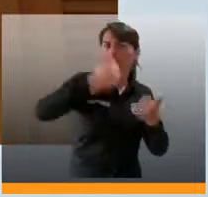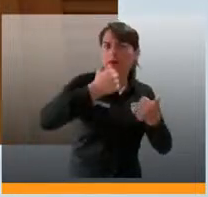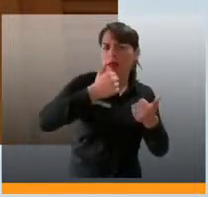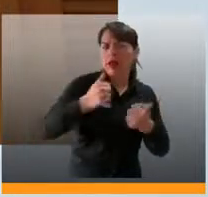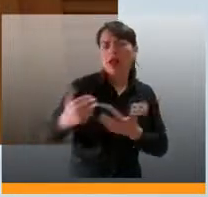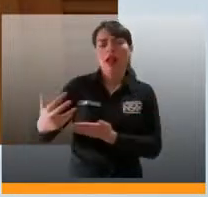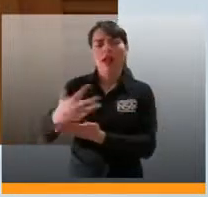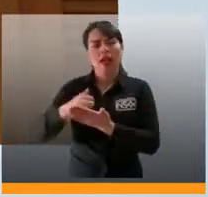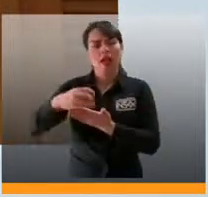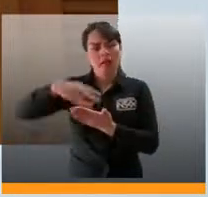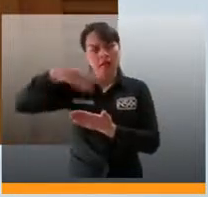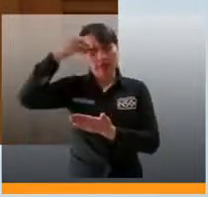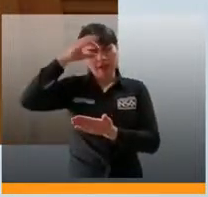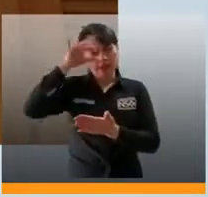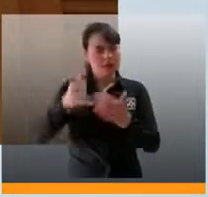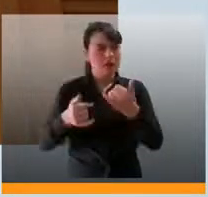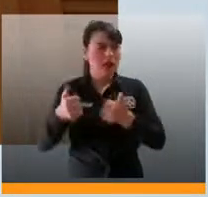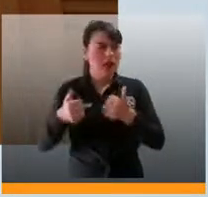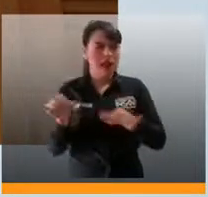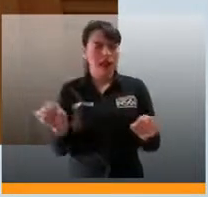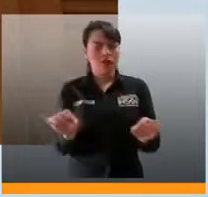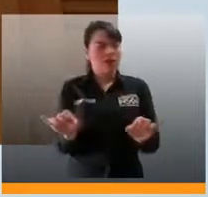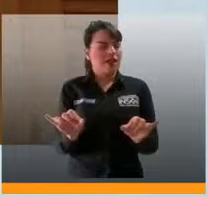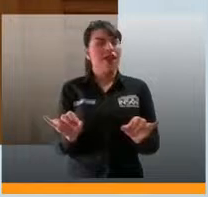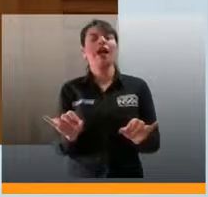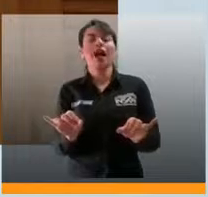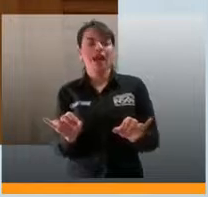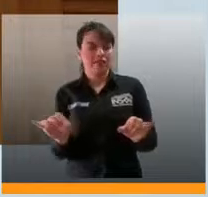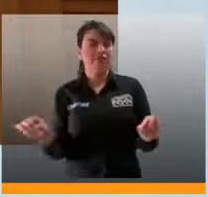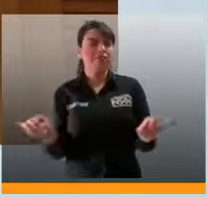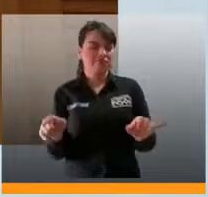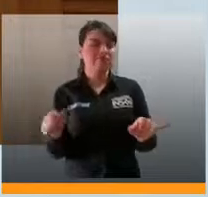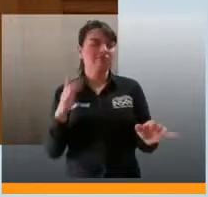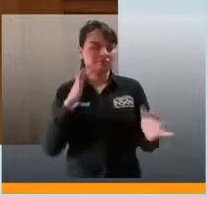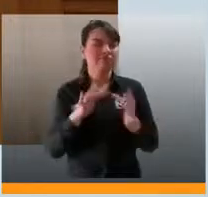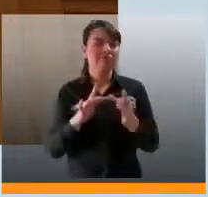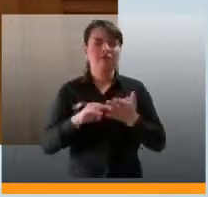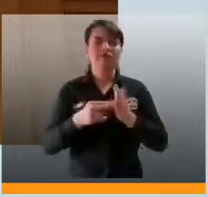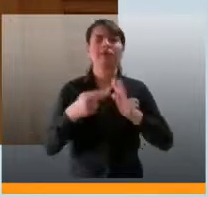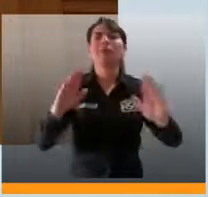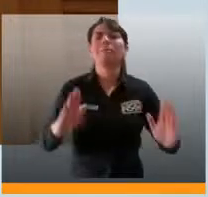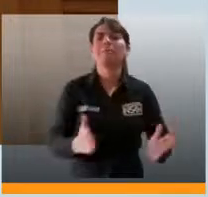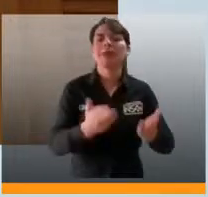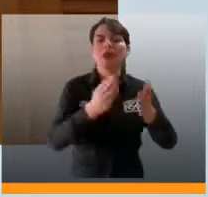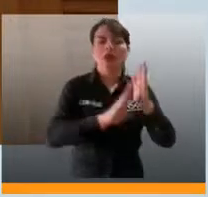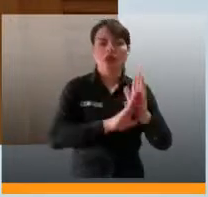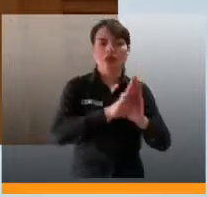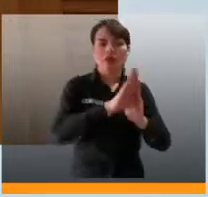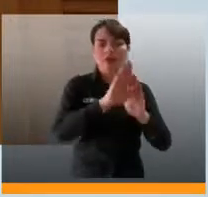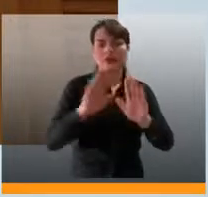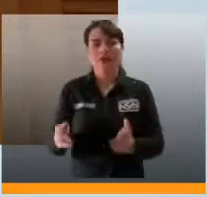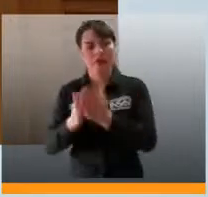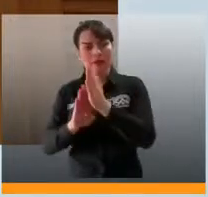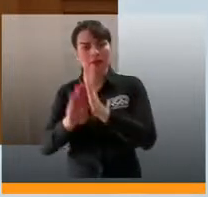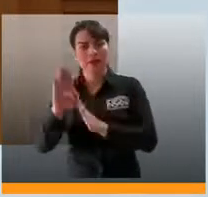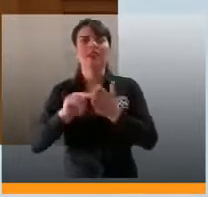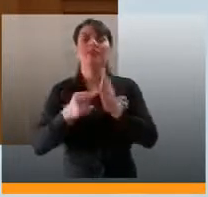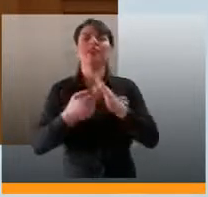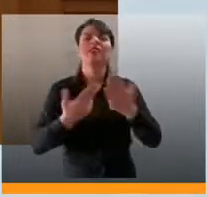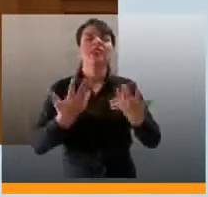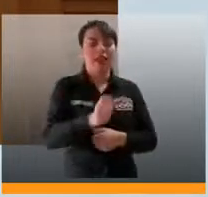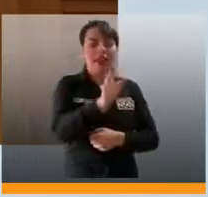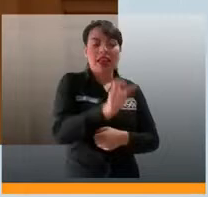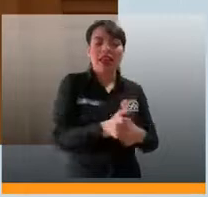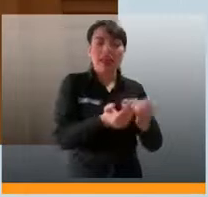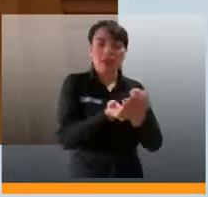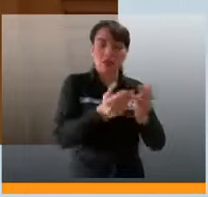constituyéndose este en un eje del proceso de mejoramiento en el que se evalúa el grado en el que cada estudiante se